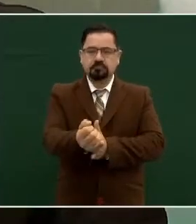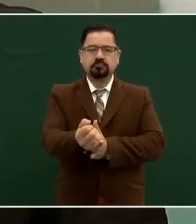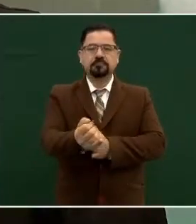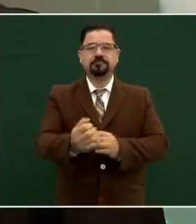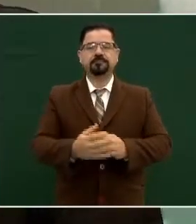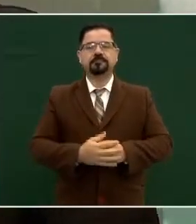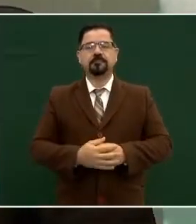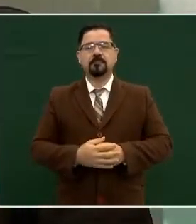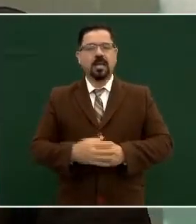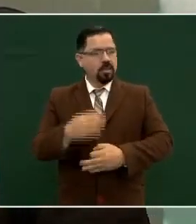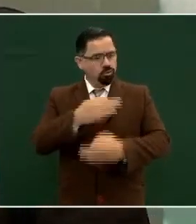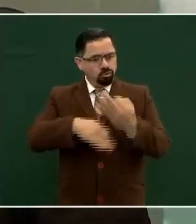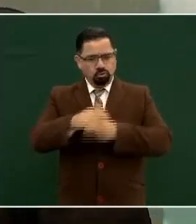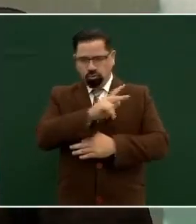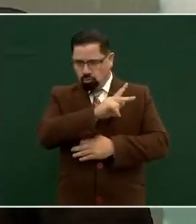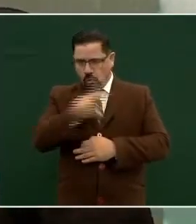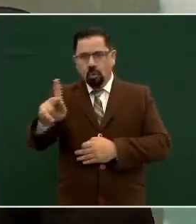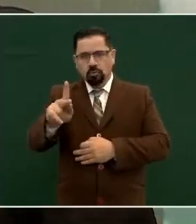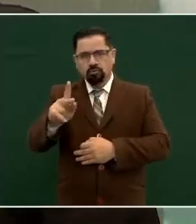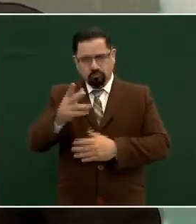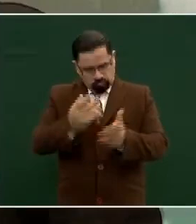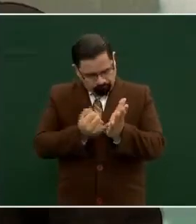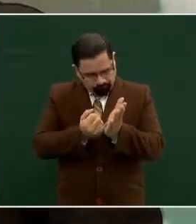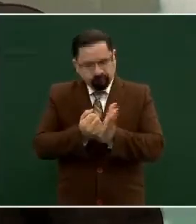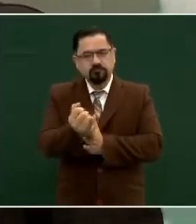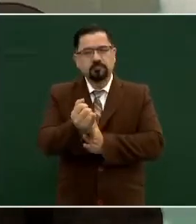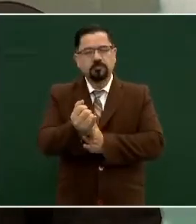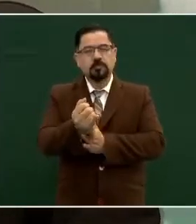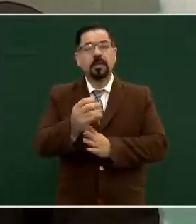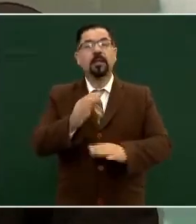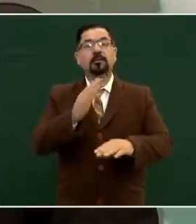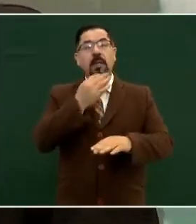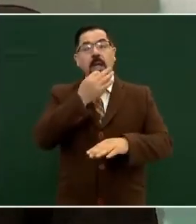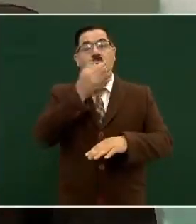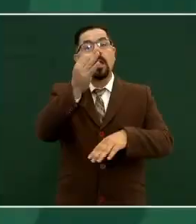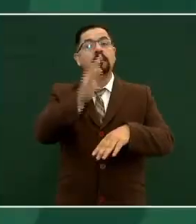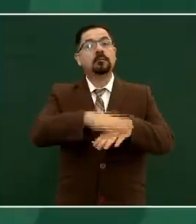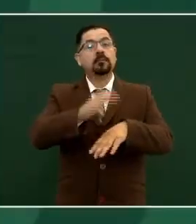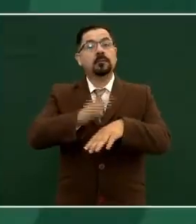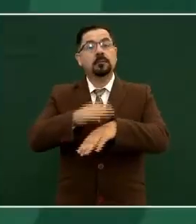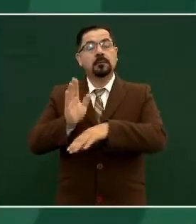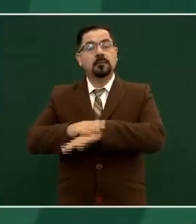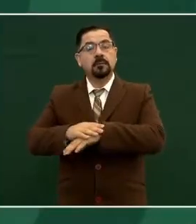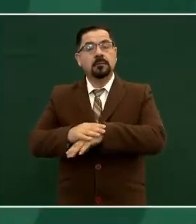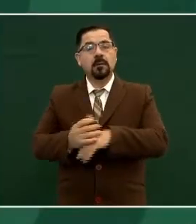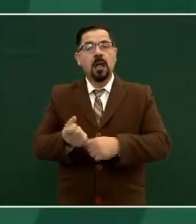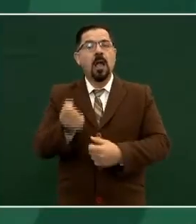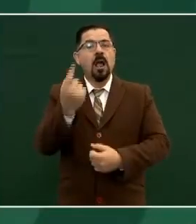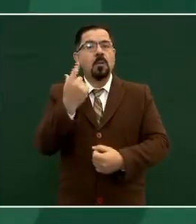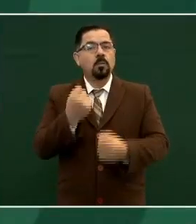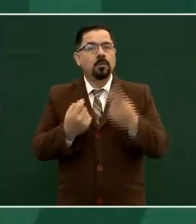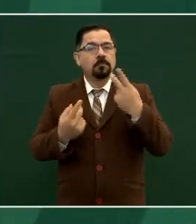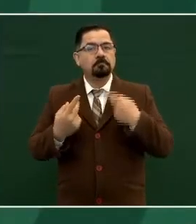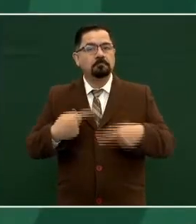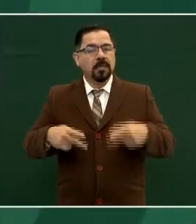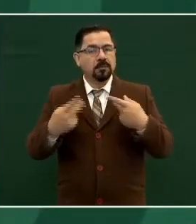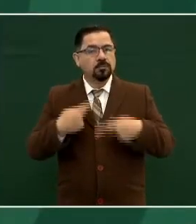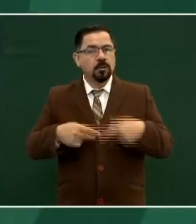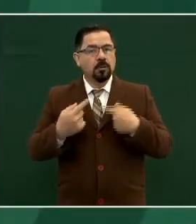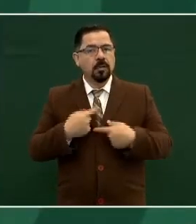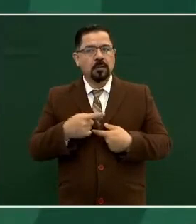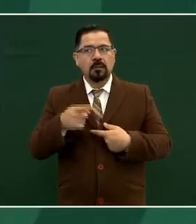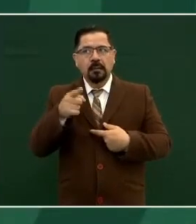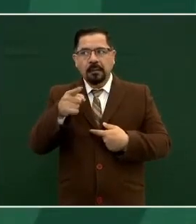En todos los casos. Y esto es un mensaje para los que se dedican a